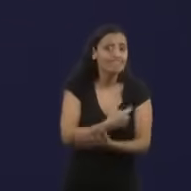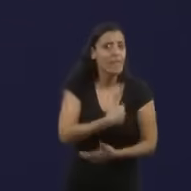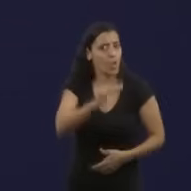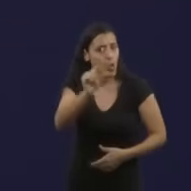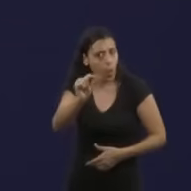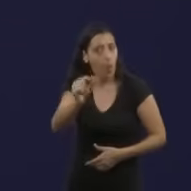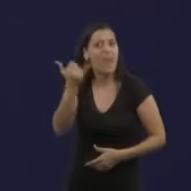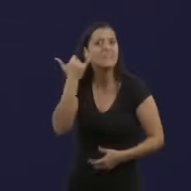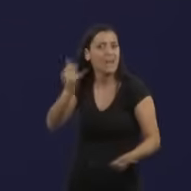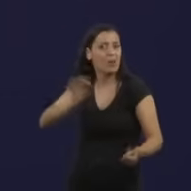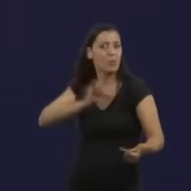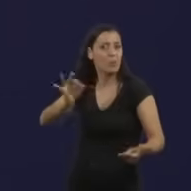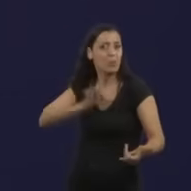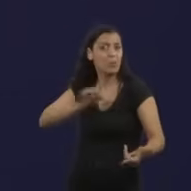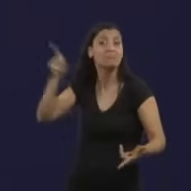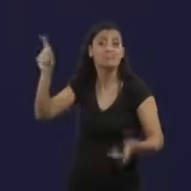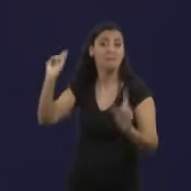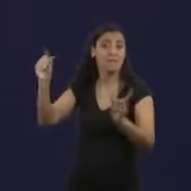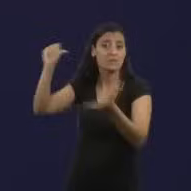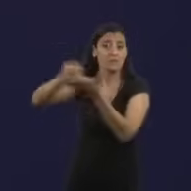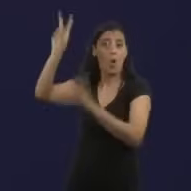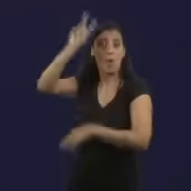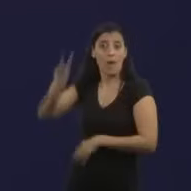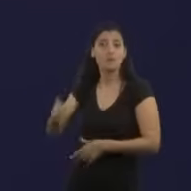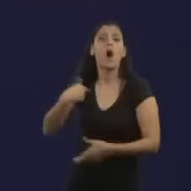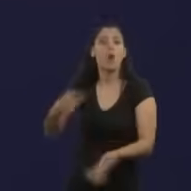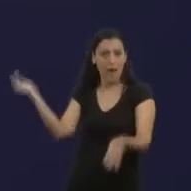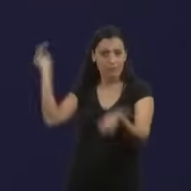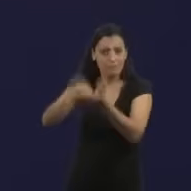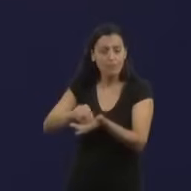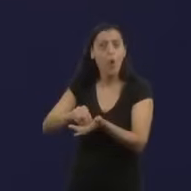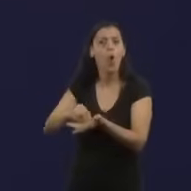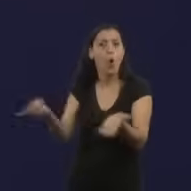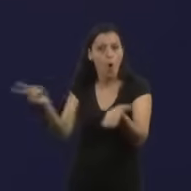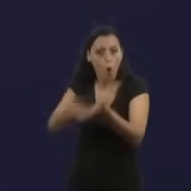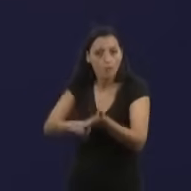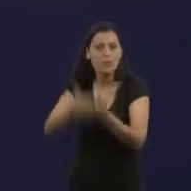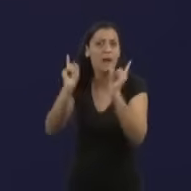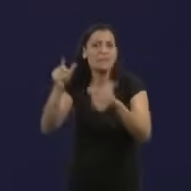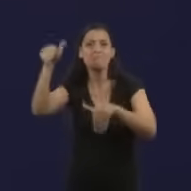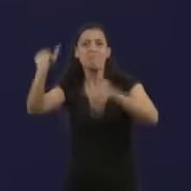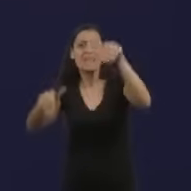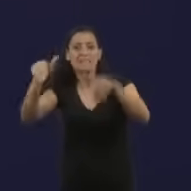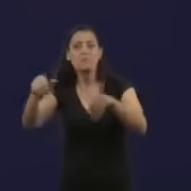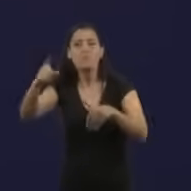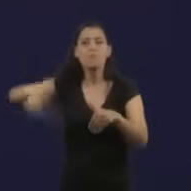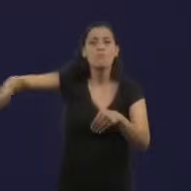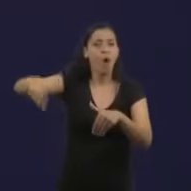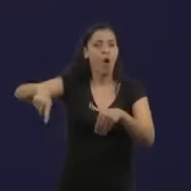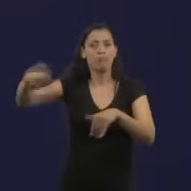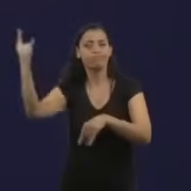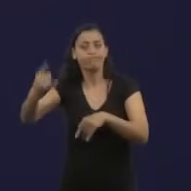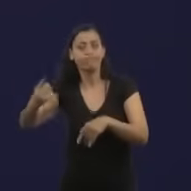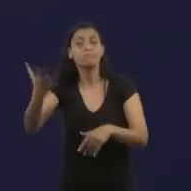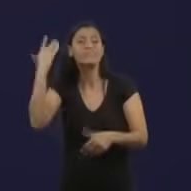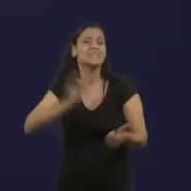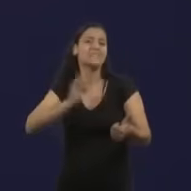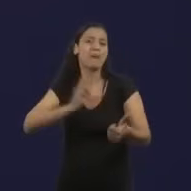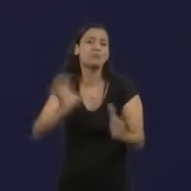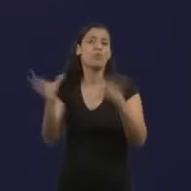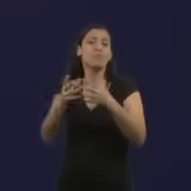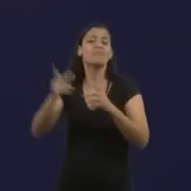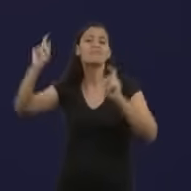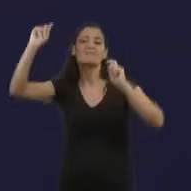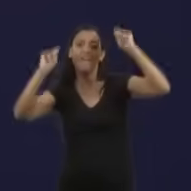mucho tiempo no ahora hubo una nueva acción fraudulenta pero digo el chavismo eh hace bastantes años que viene